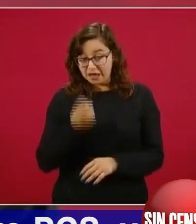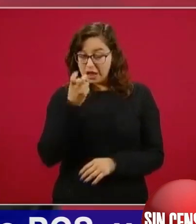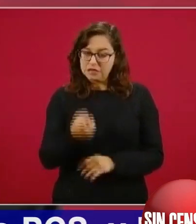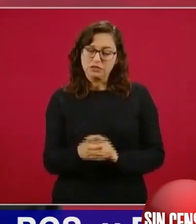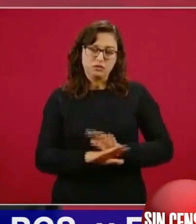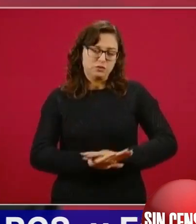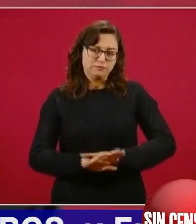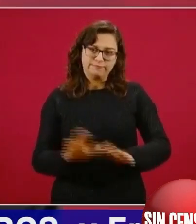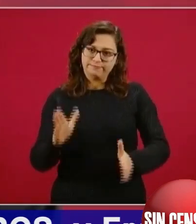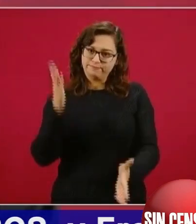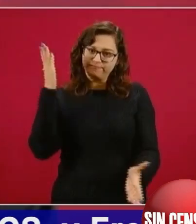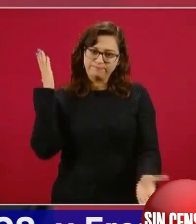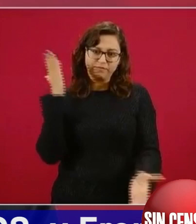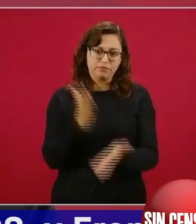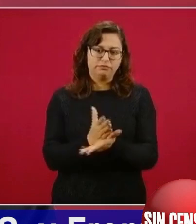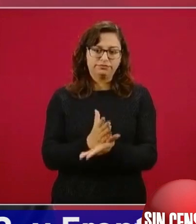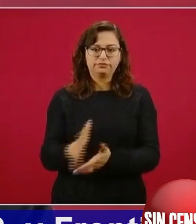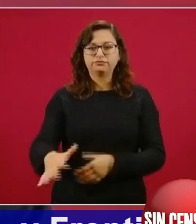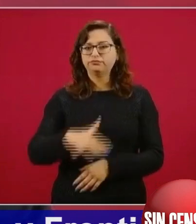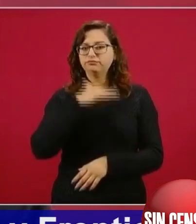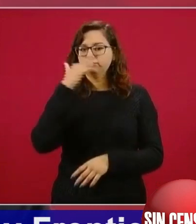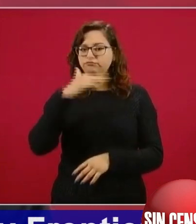terminar con la corrupción,